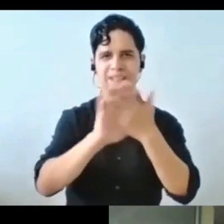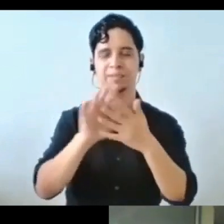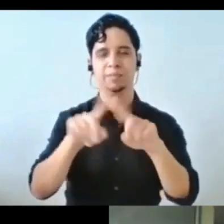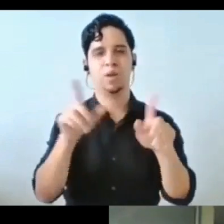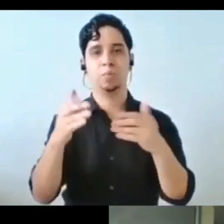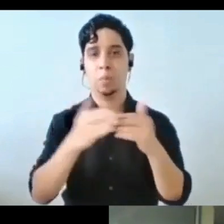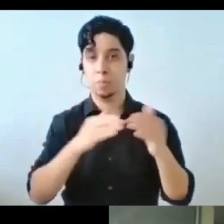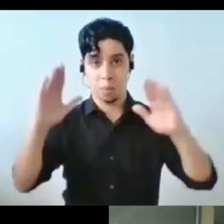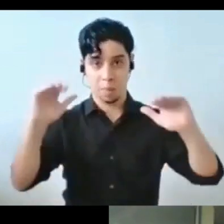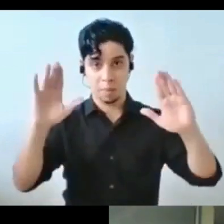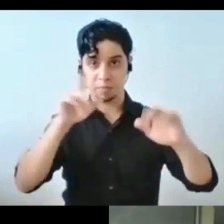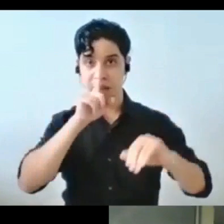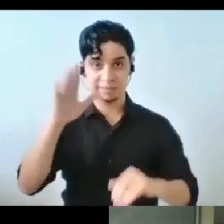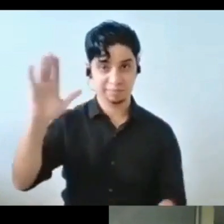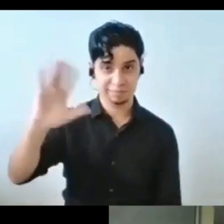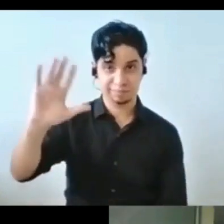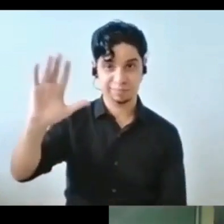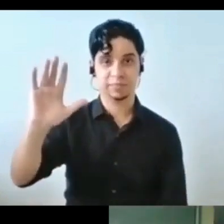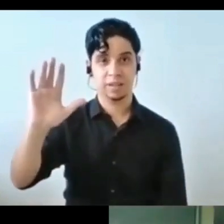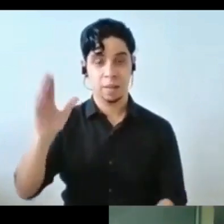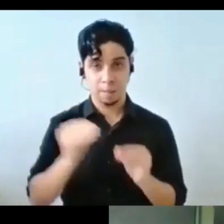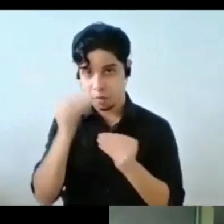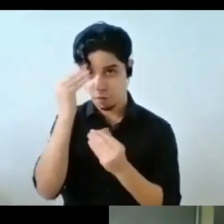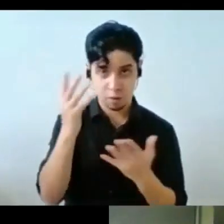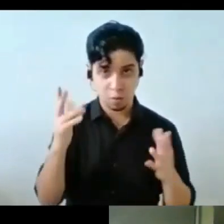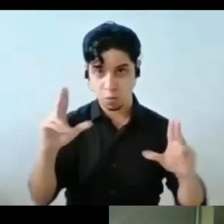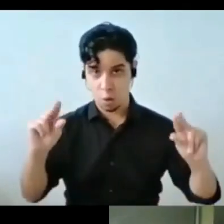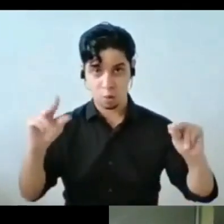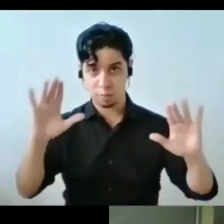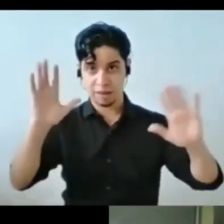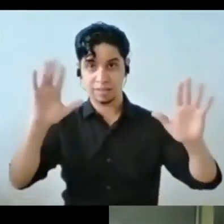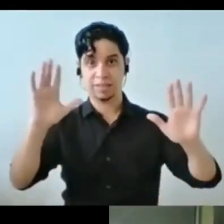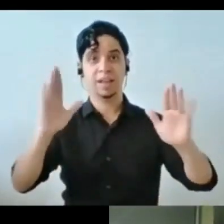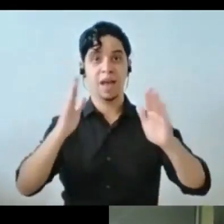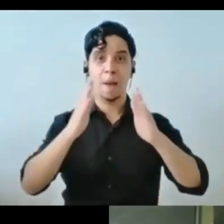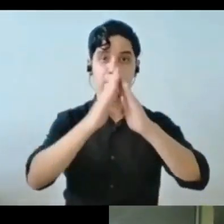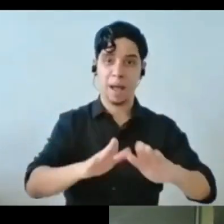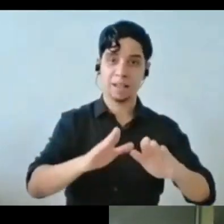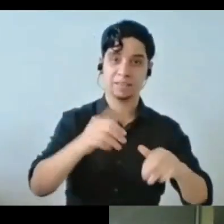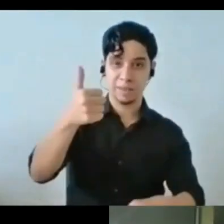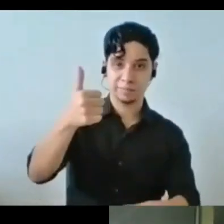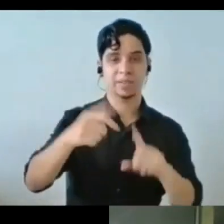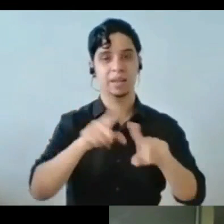pues nos vemos. Vamos. Adiós. ¿Alguna información más? No, nos vemos. Paz y bien. La semana